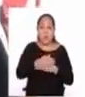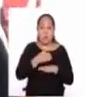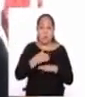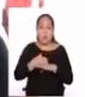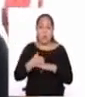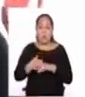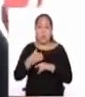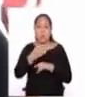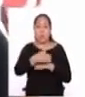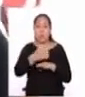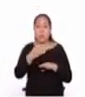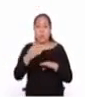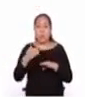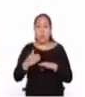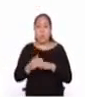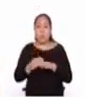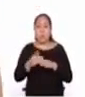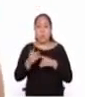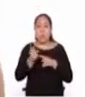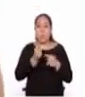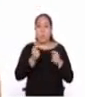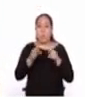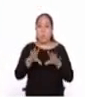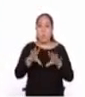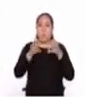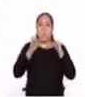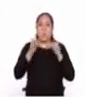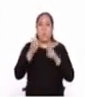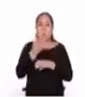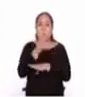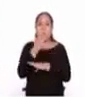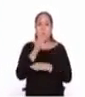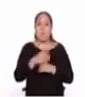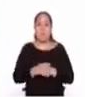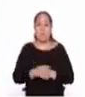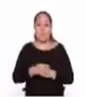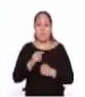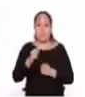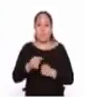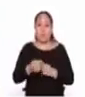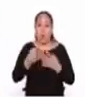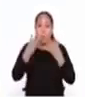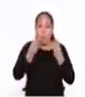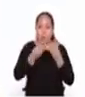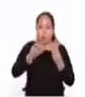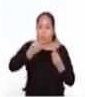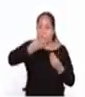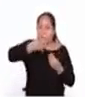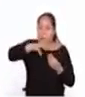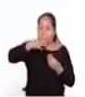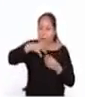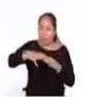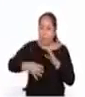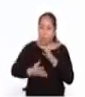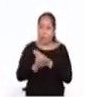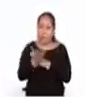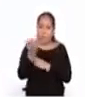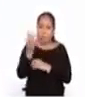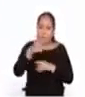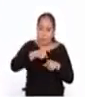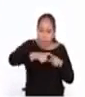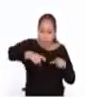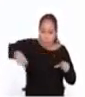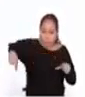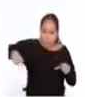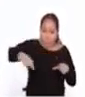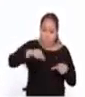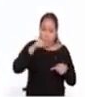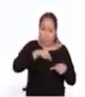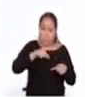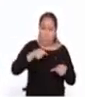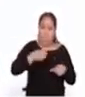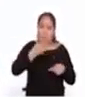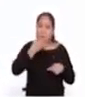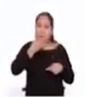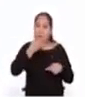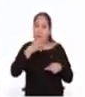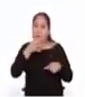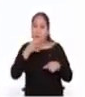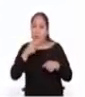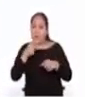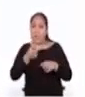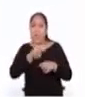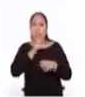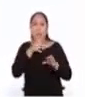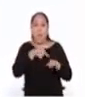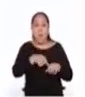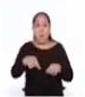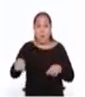heladas en las plantas. La cantidad de calor almacenada en estos canales durante el día, junto al elevado calor específico del agua